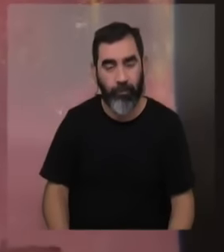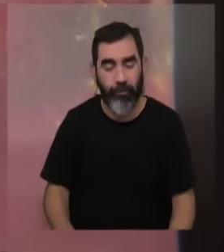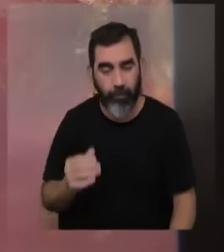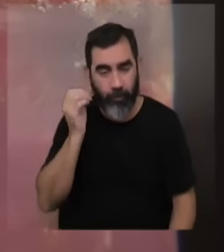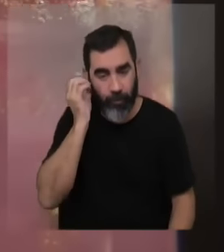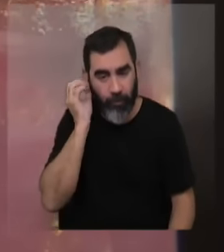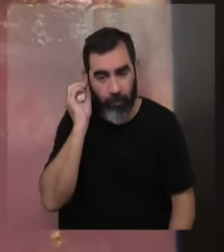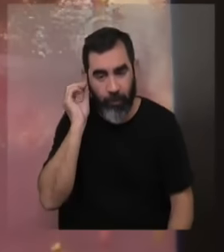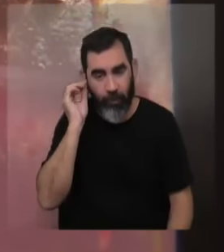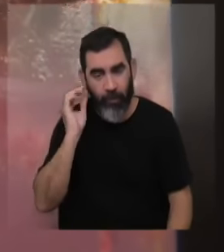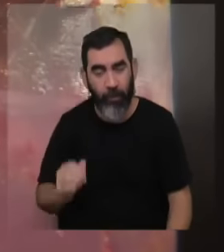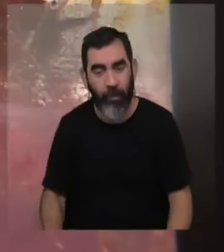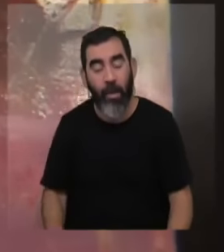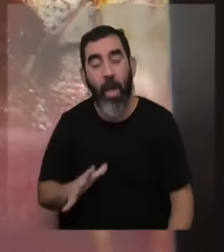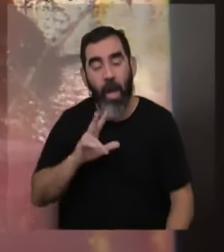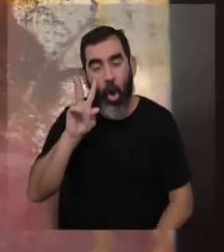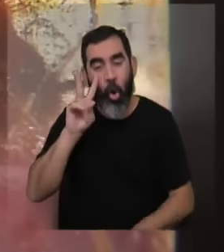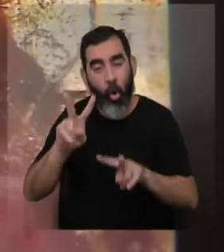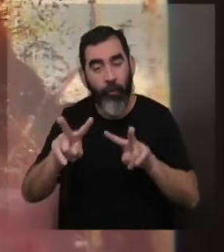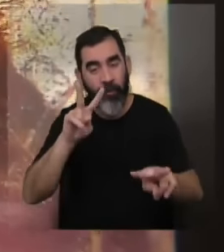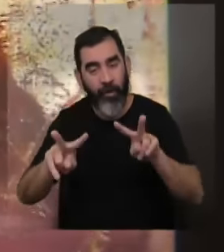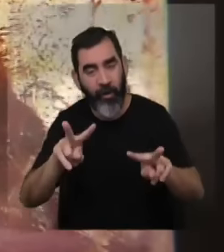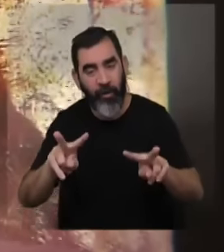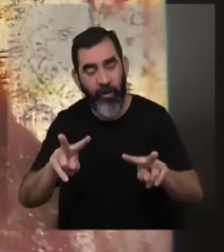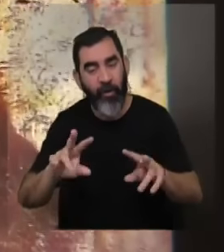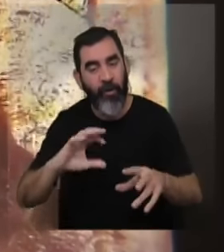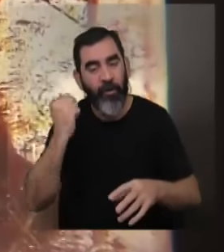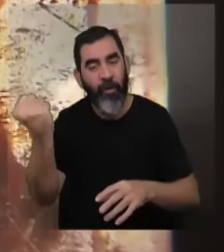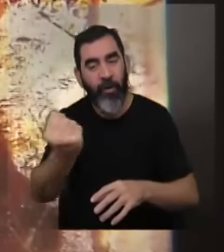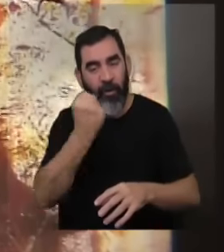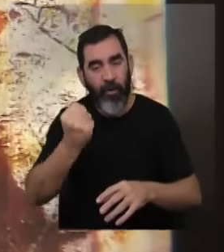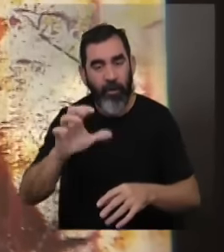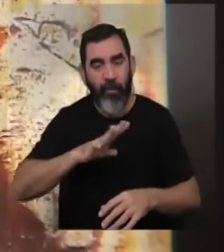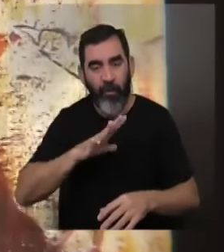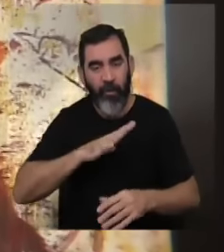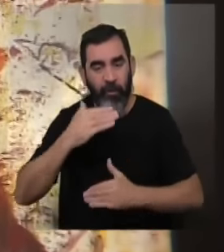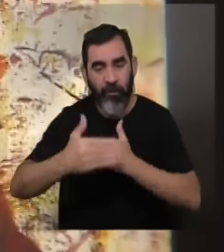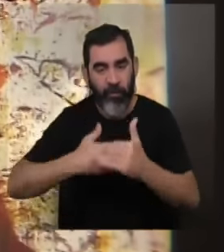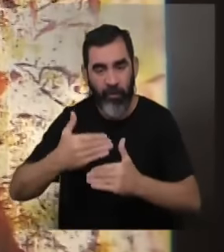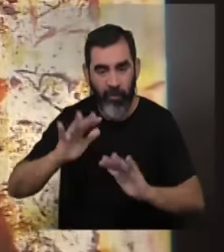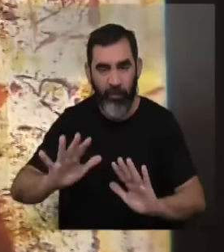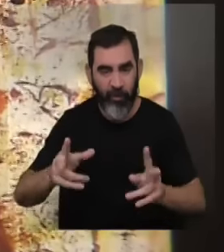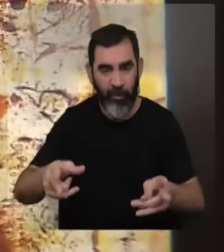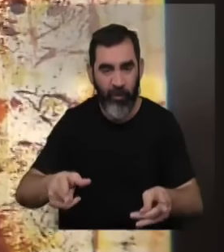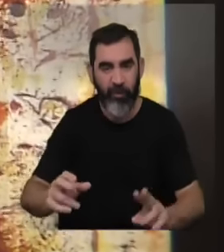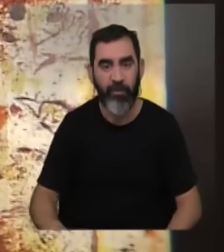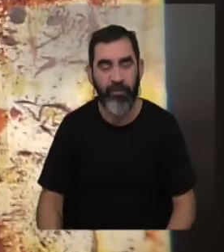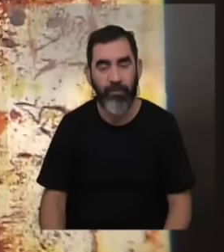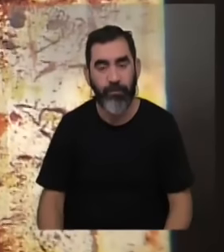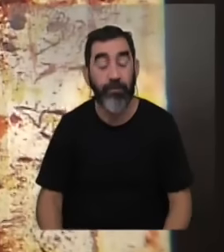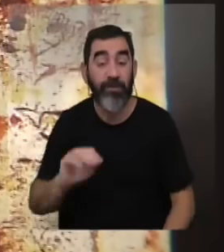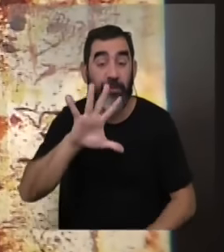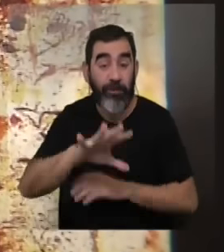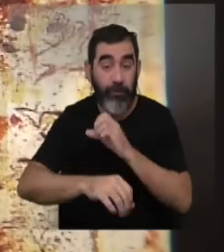no nosotros tenemos observatorio que fue la herramienta que encontramos para funcionar en este periodo en estos